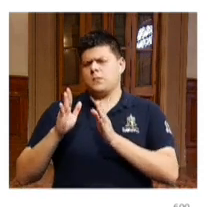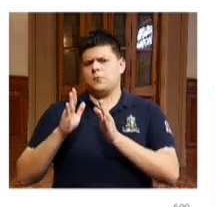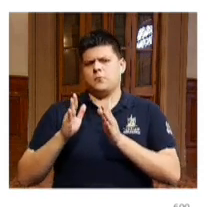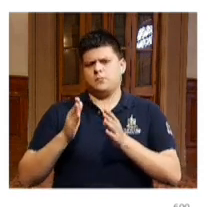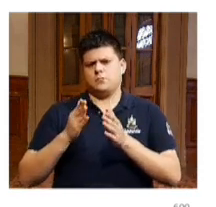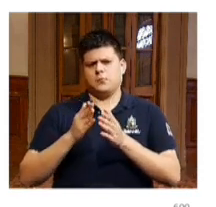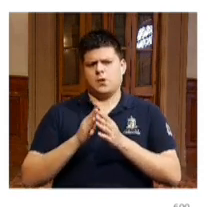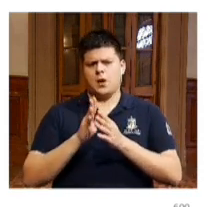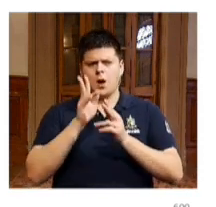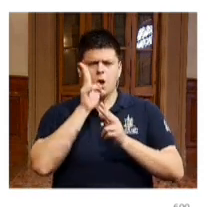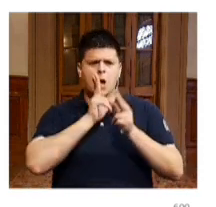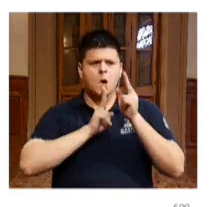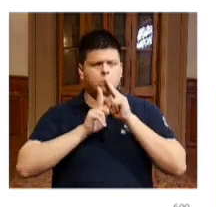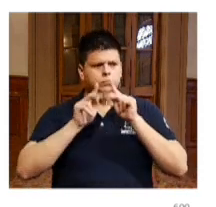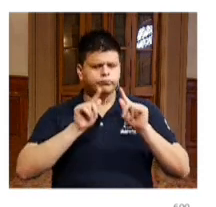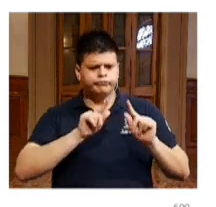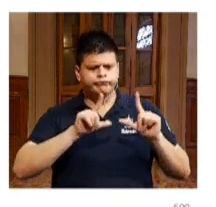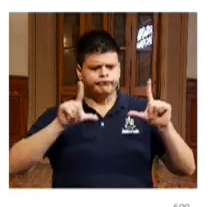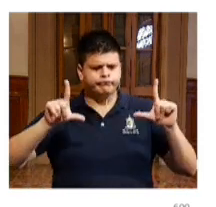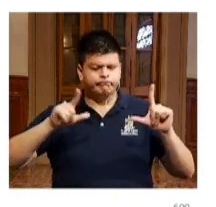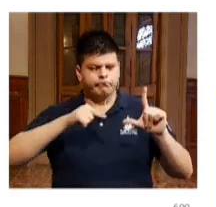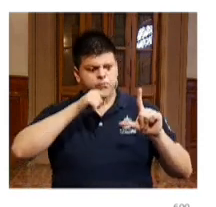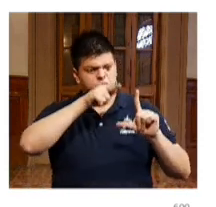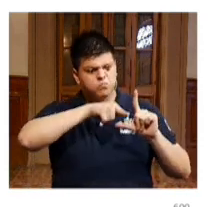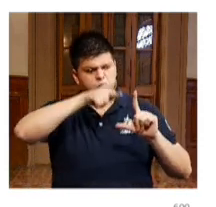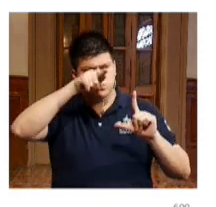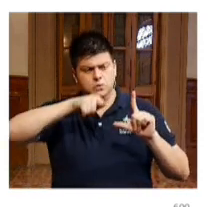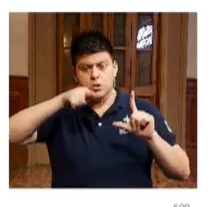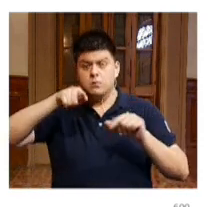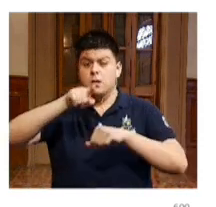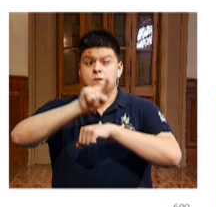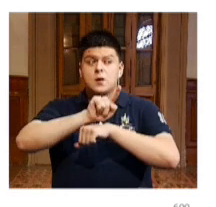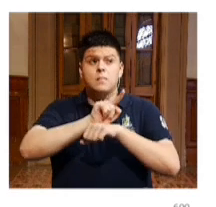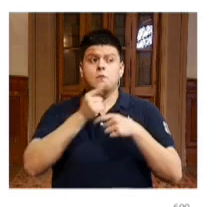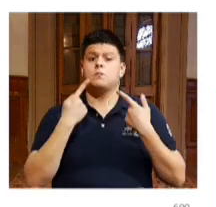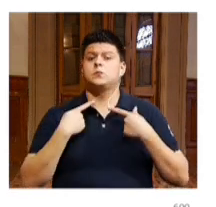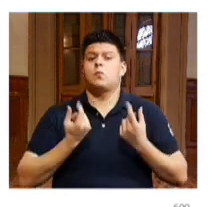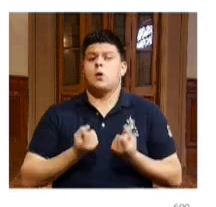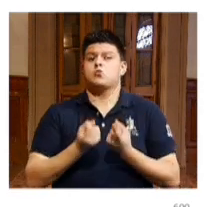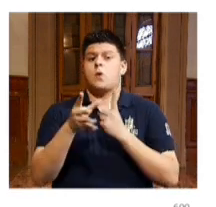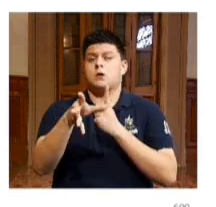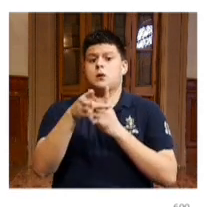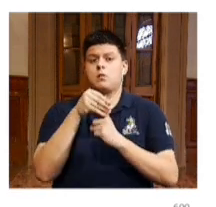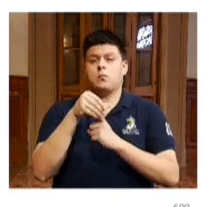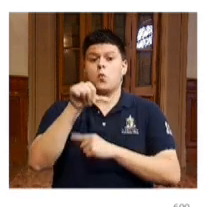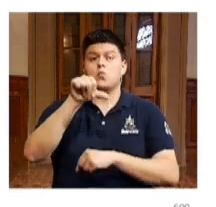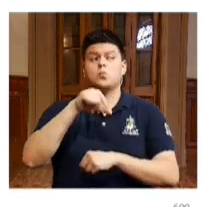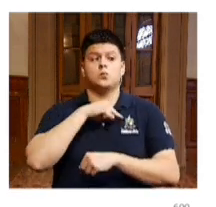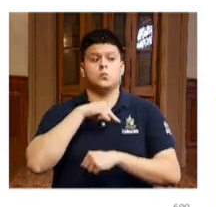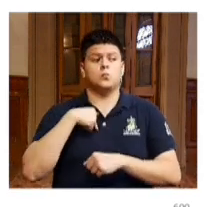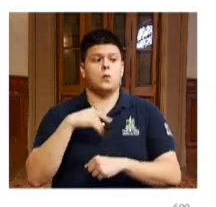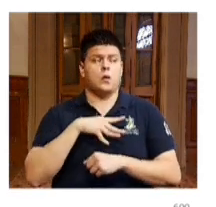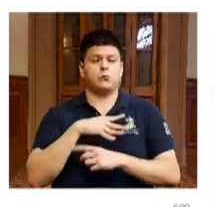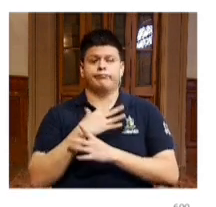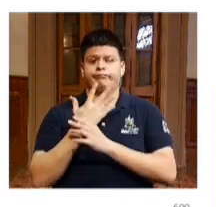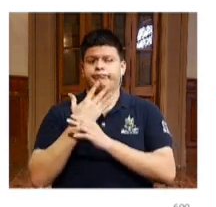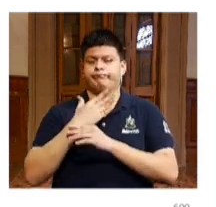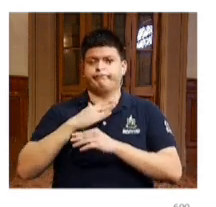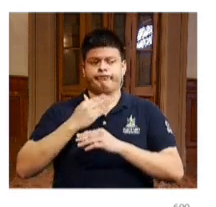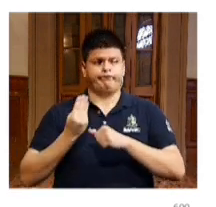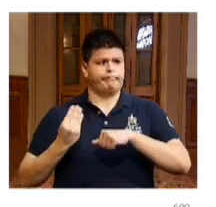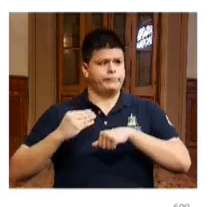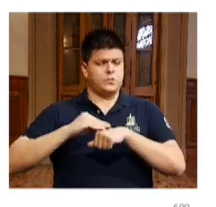Vamos a revisar la tabla de incidencia diaria. Hoy estamos, como decía,